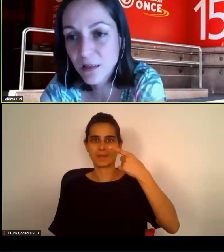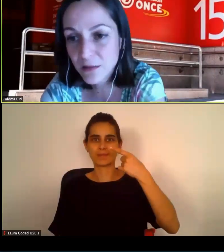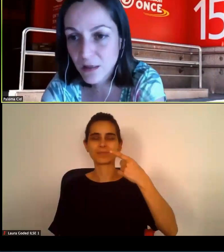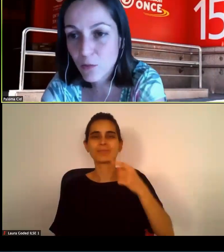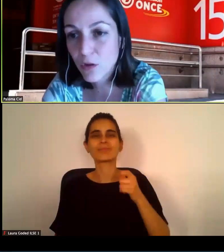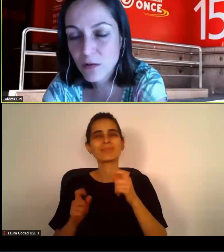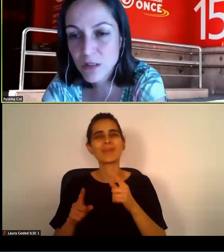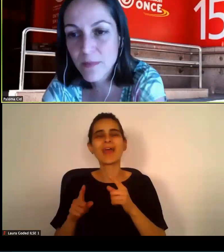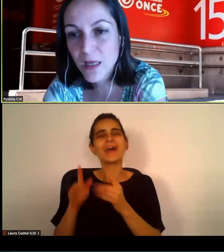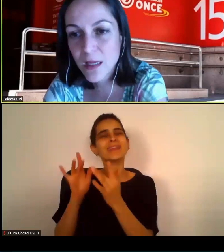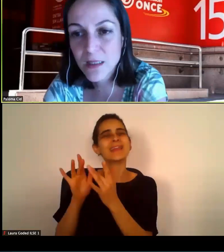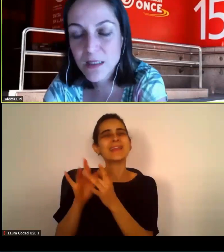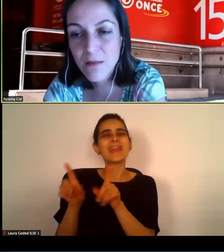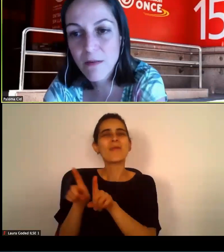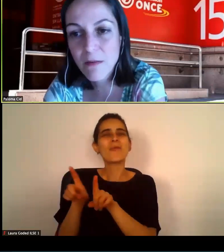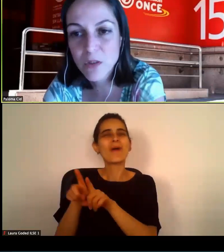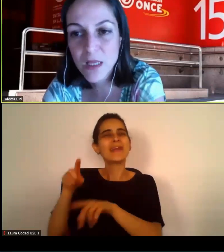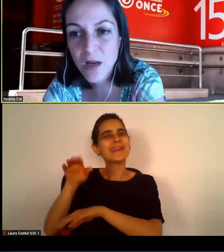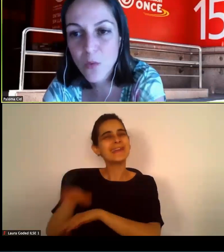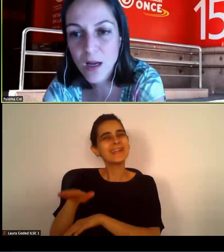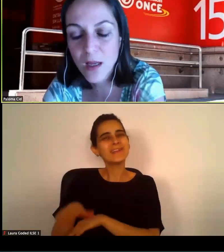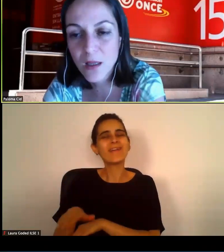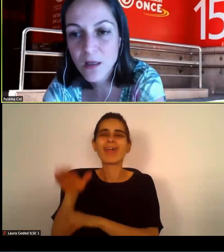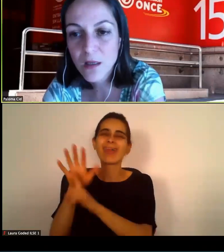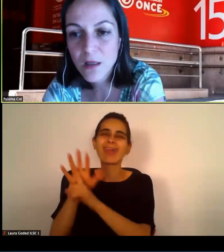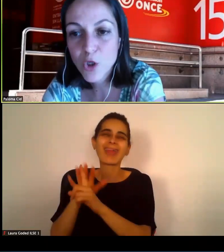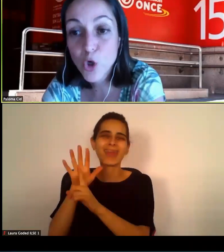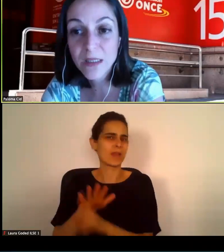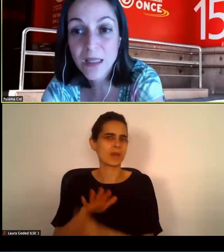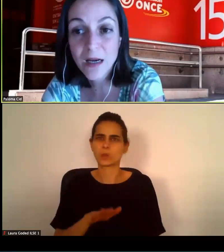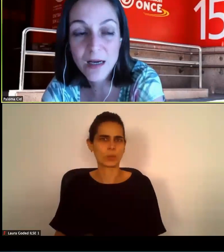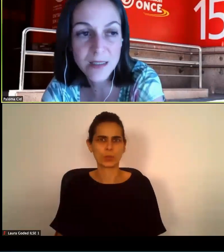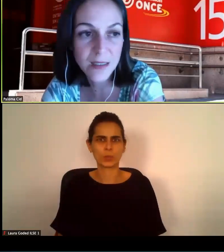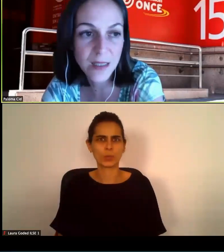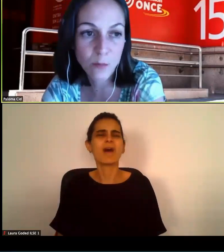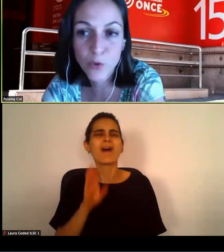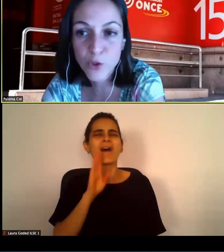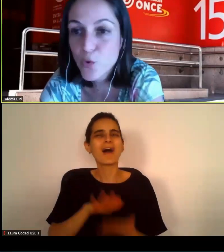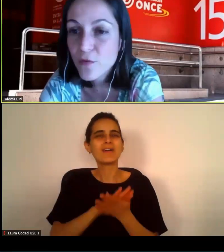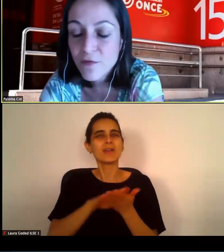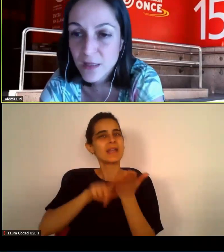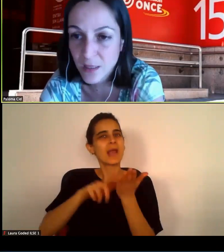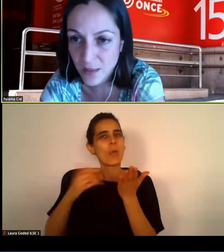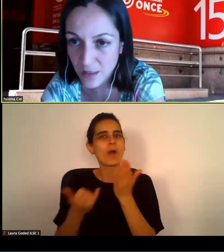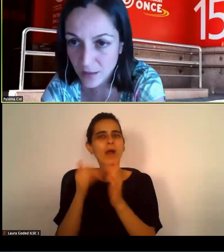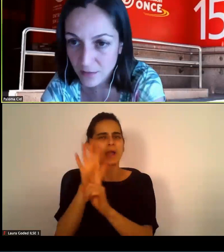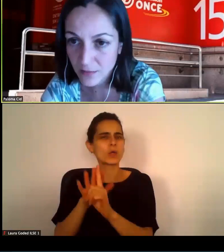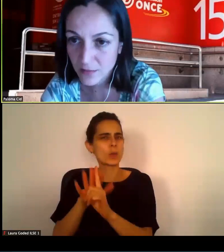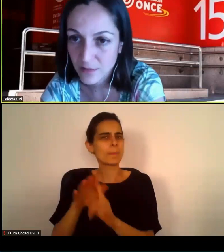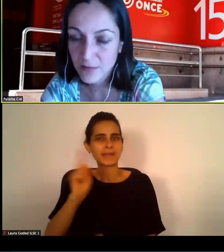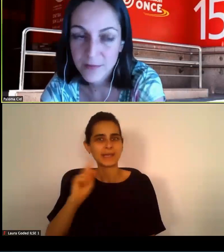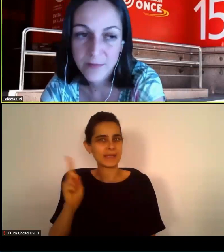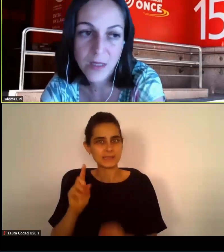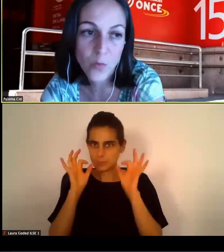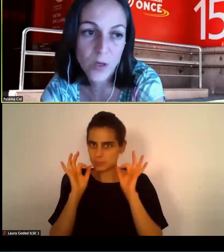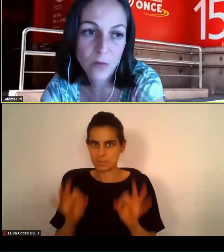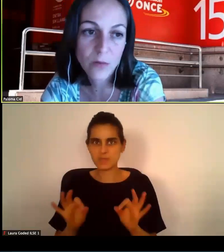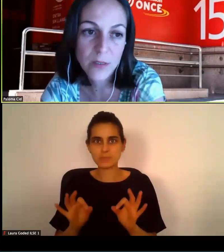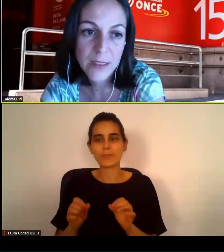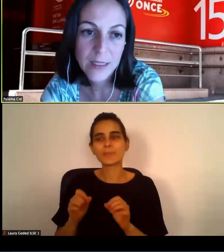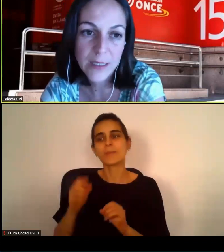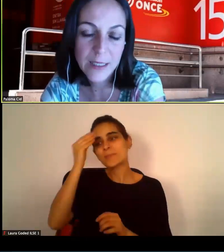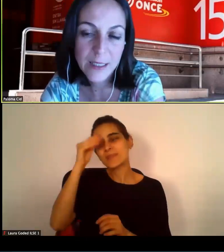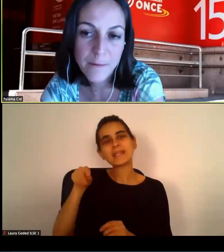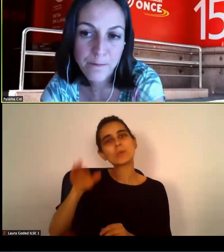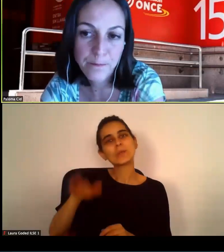infantilizar. Acordaros también que antes hablábamos del lenguaje no paternalista, pues no infantilizar, ¿de acuerdo?